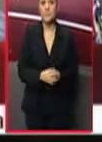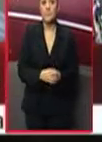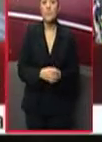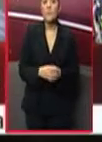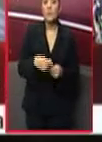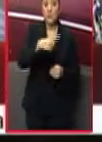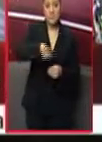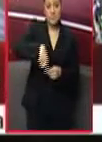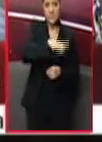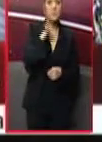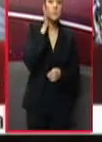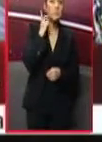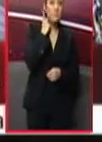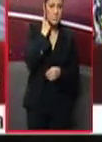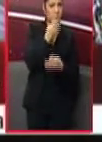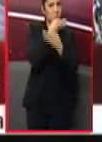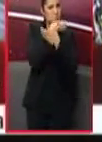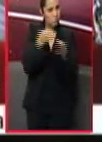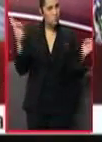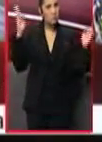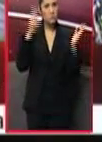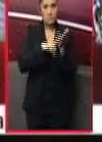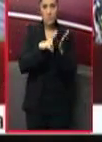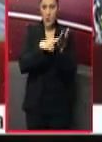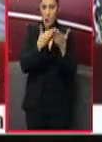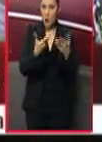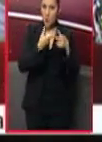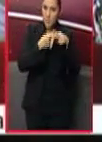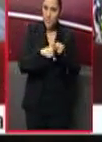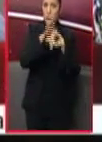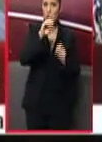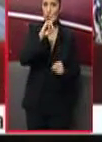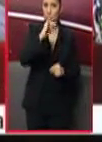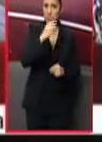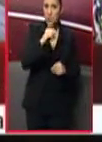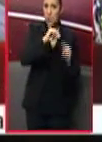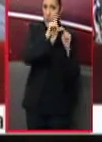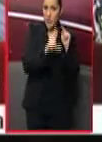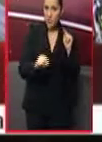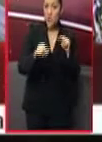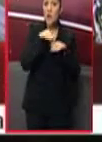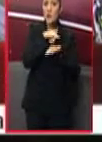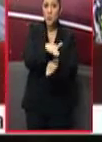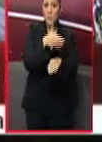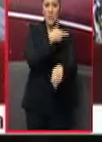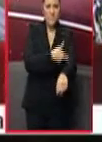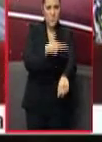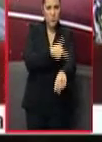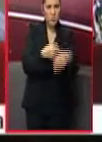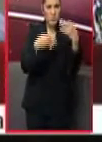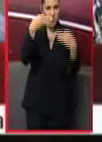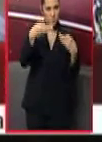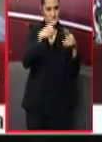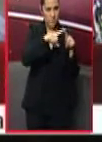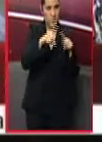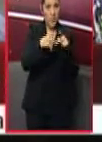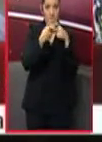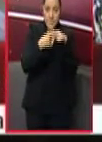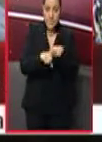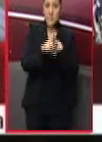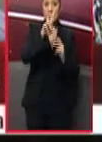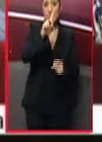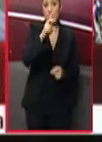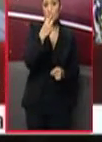la entrada en vigor del Código Nacional de Procedimientos Penales a partir del 30 de noviembre de